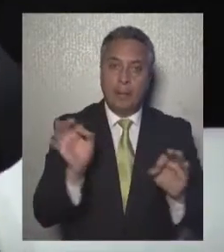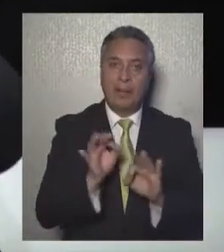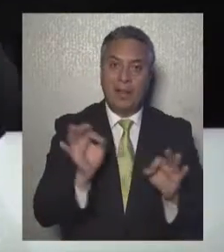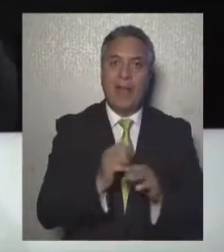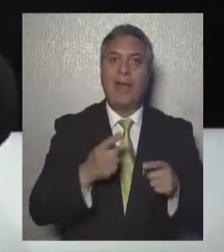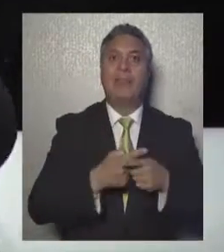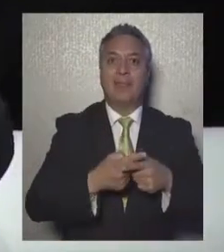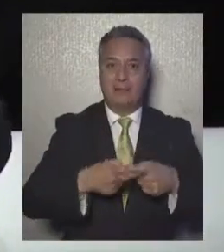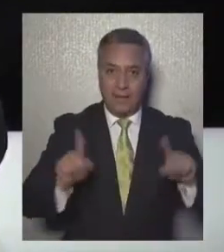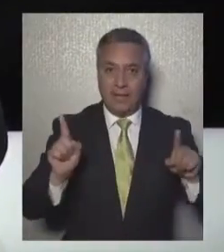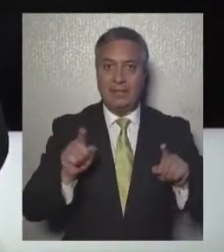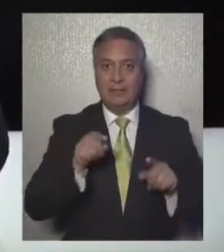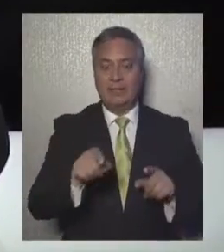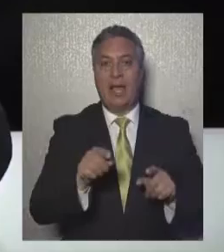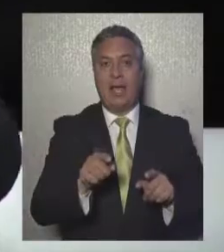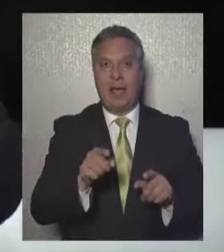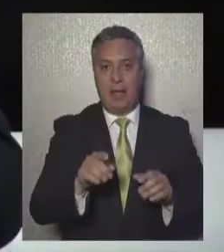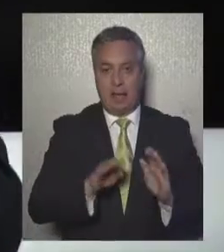crecimiento del ingreso per cápita.